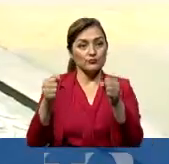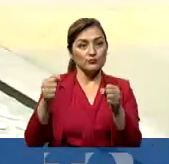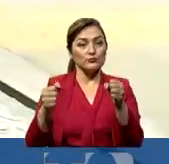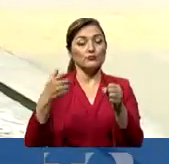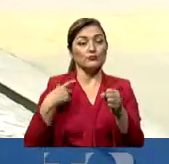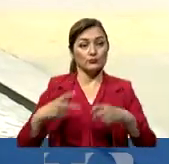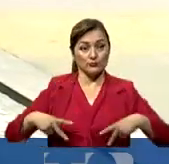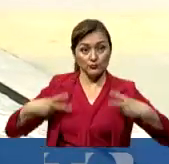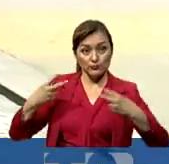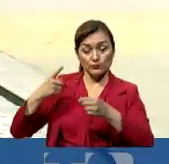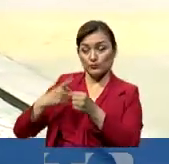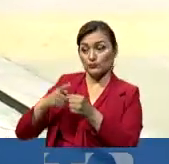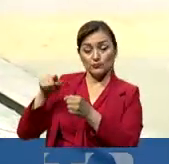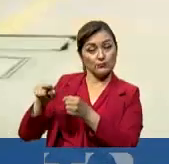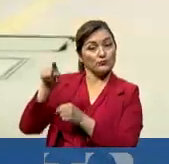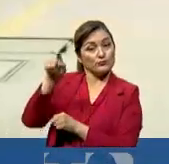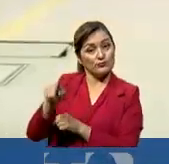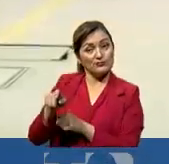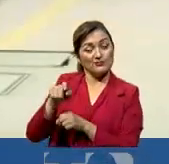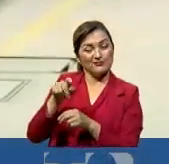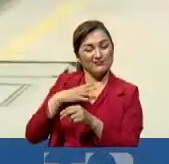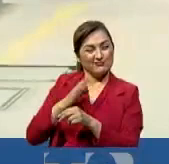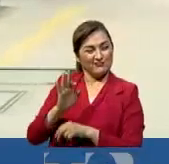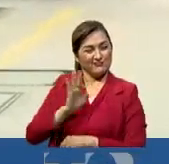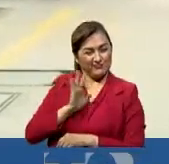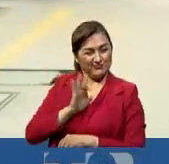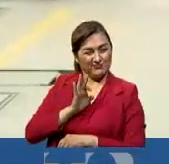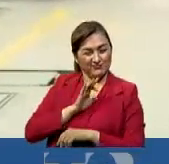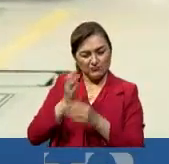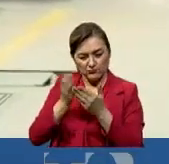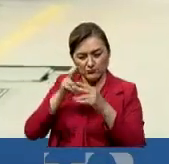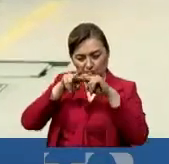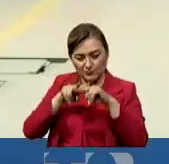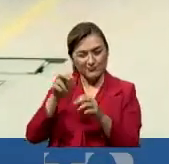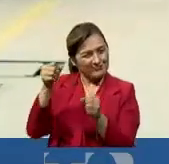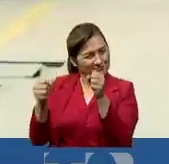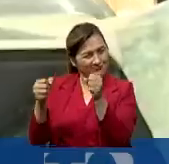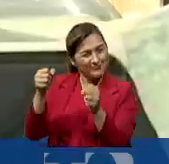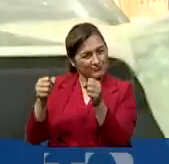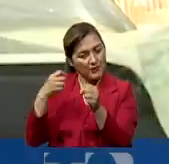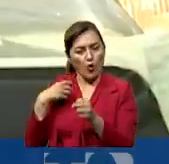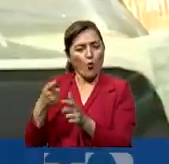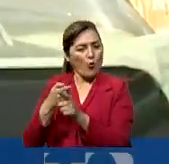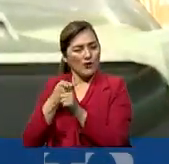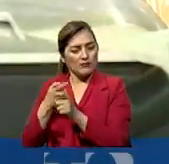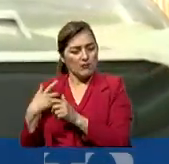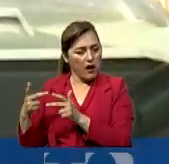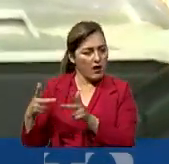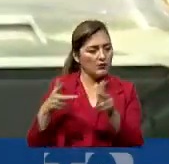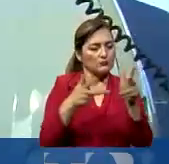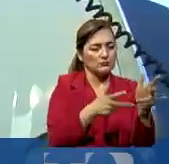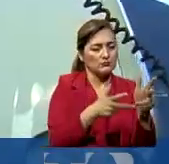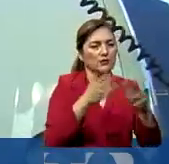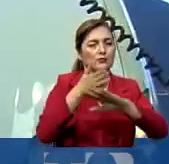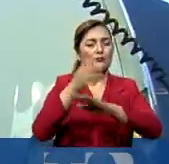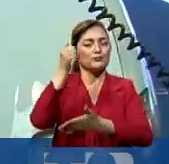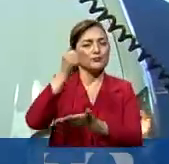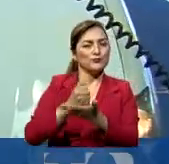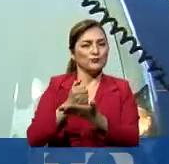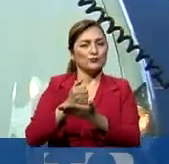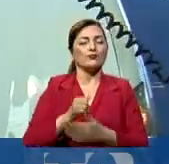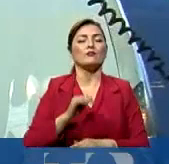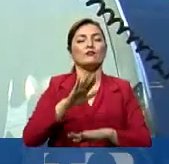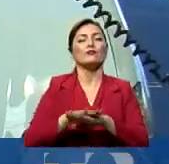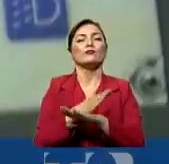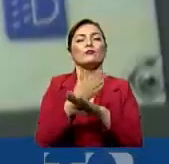que residen en la capital y que necesitan cumplir de forma urgente con la revisión técnica vehicular para pasar luego a la matriculación, esto